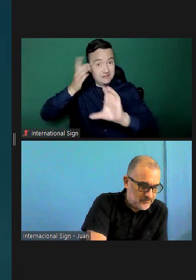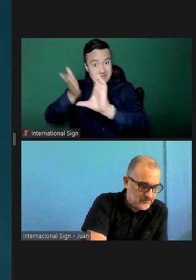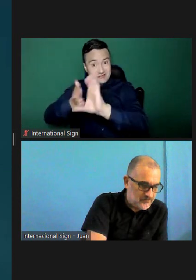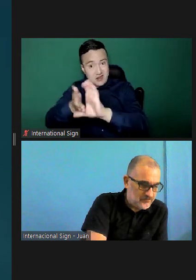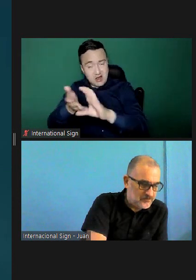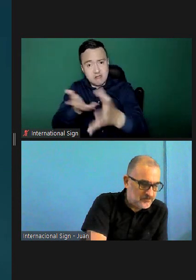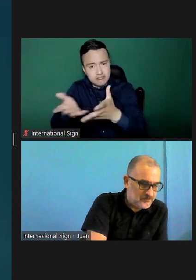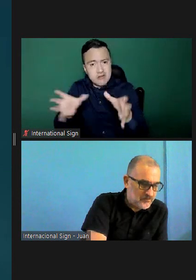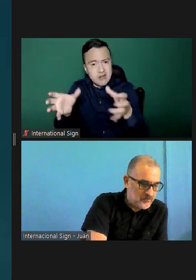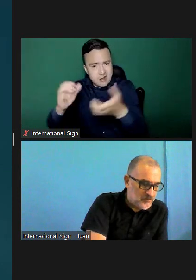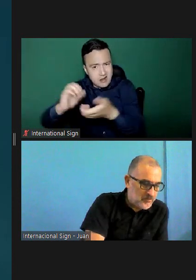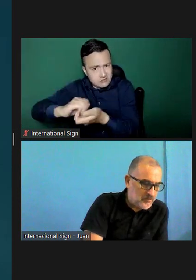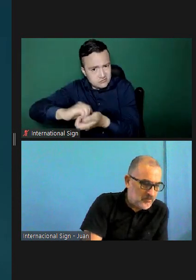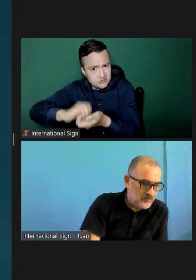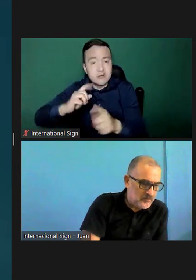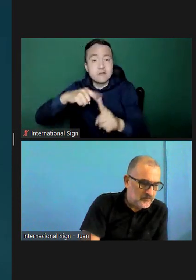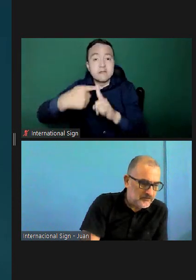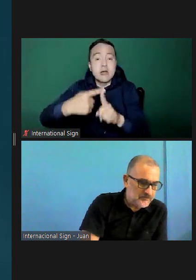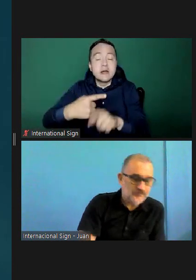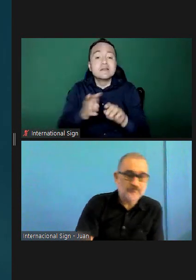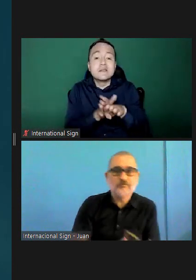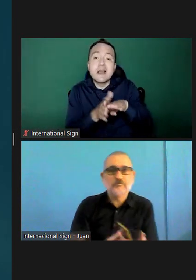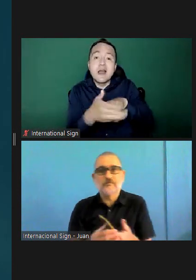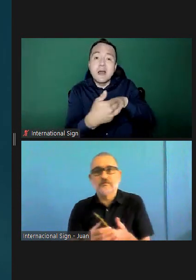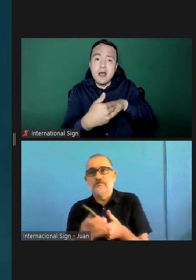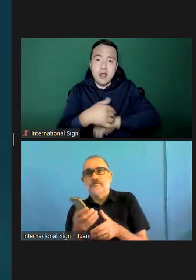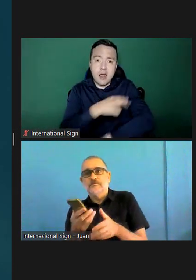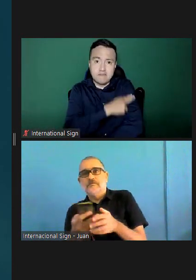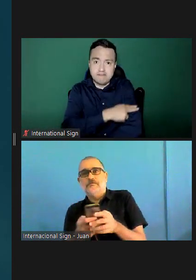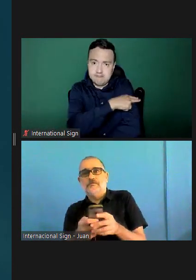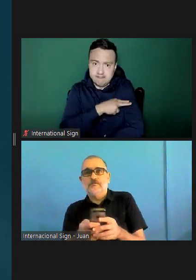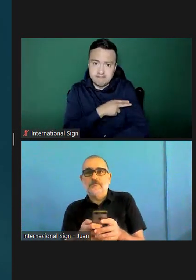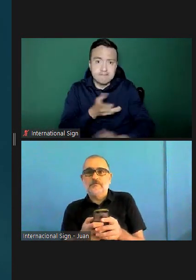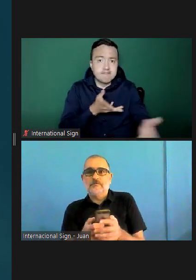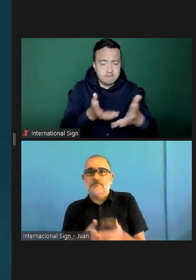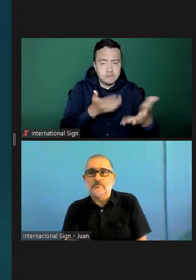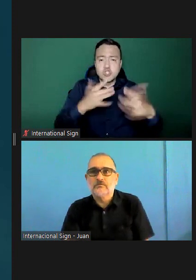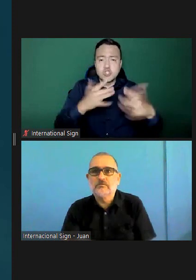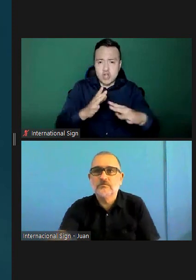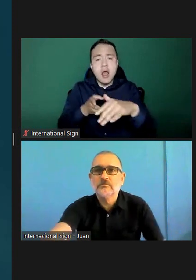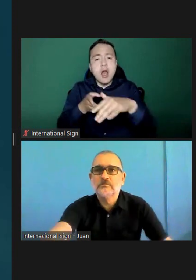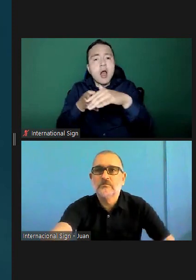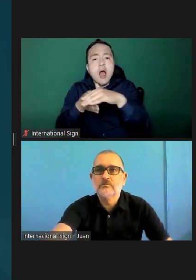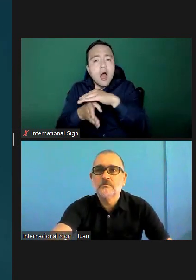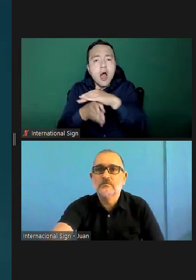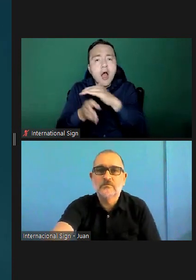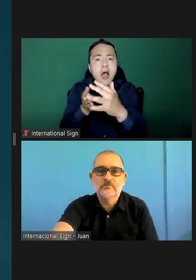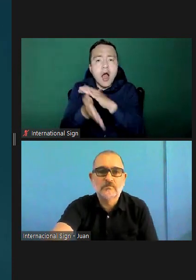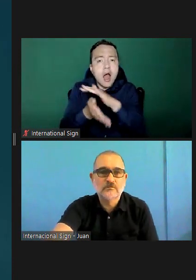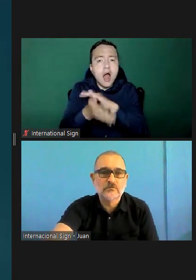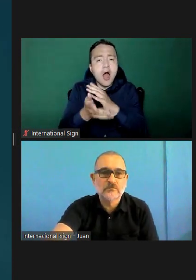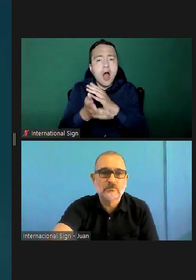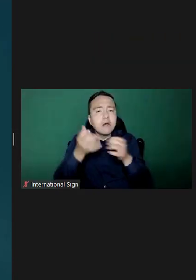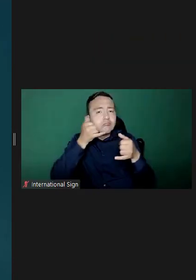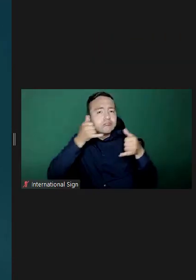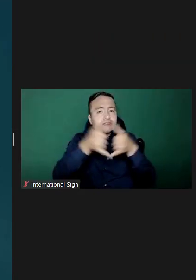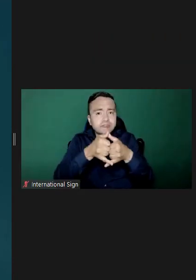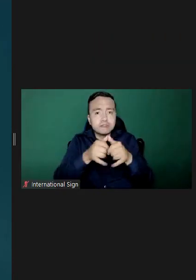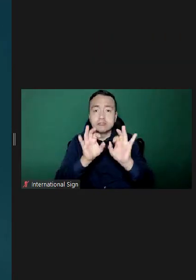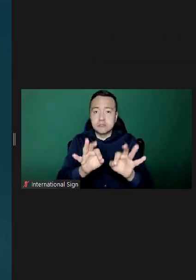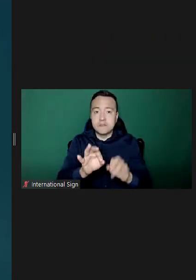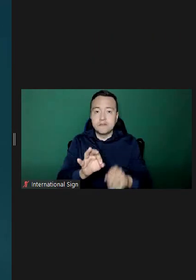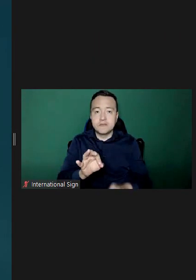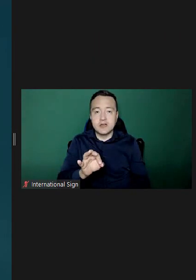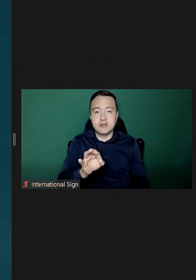de Jamaica. Aumentamos el acceso a través de líneas telefónicas 24 horas al día